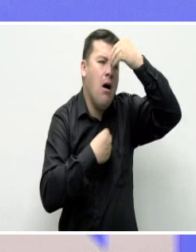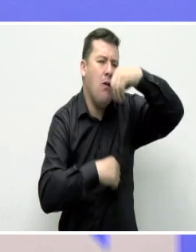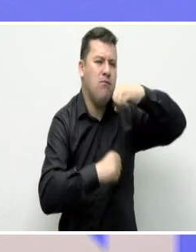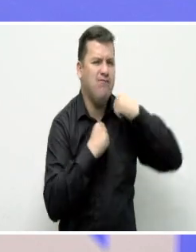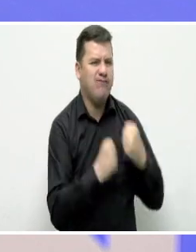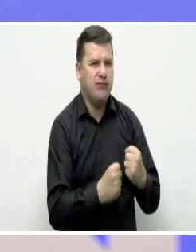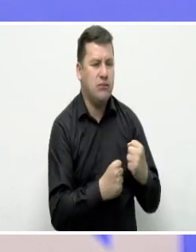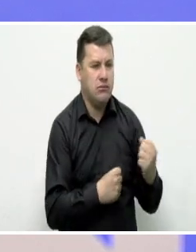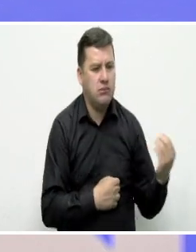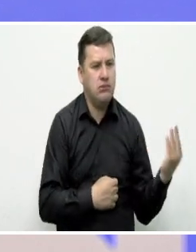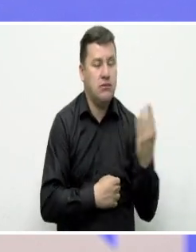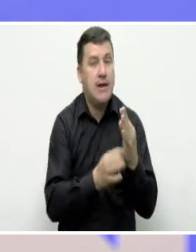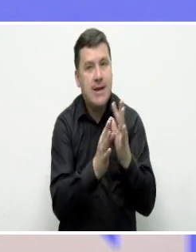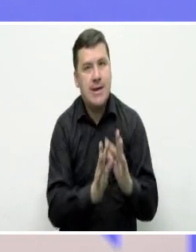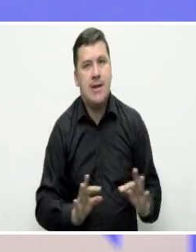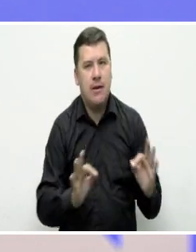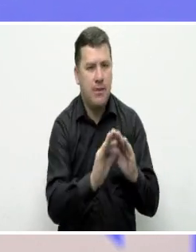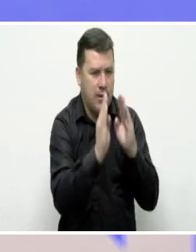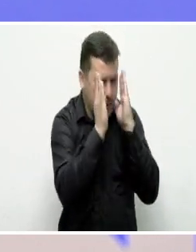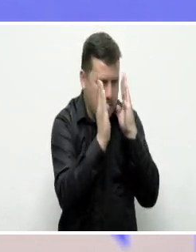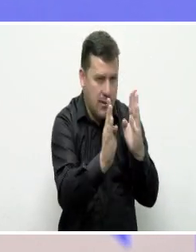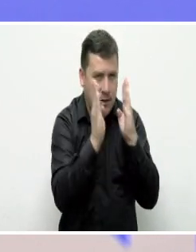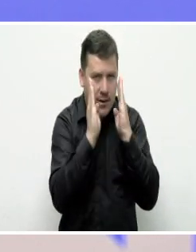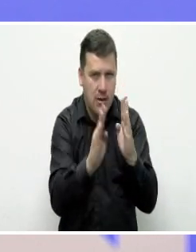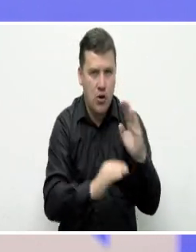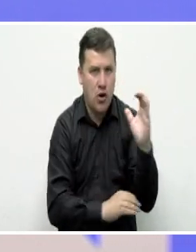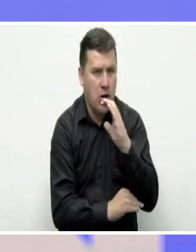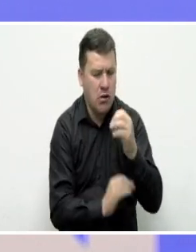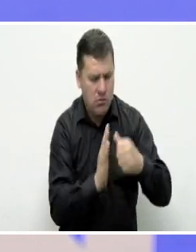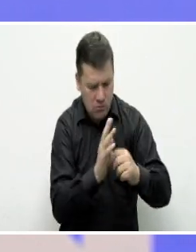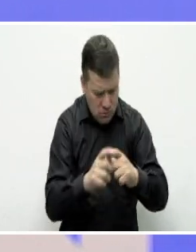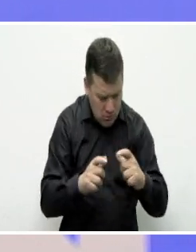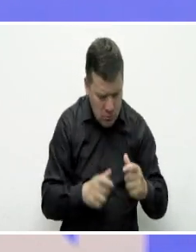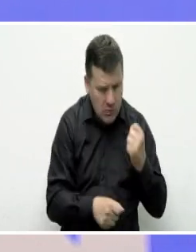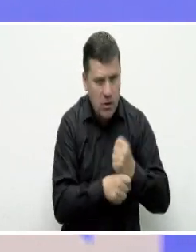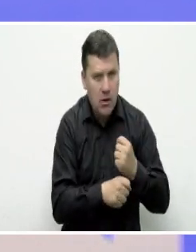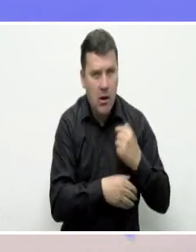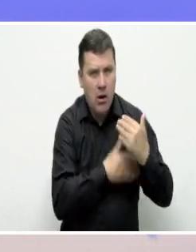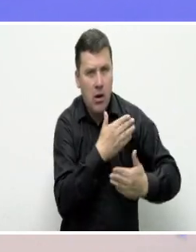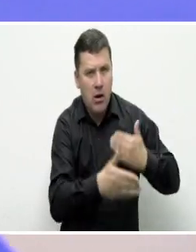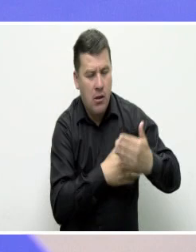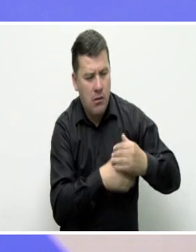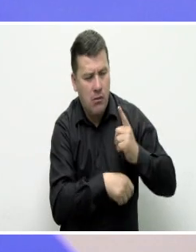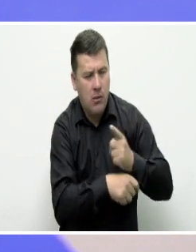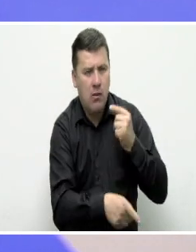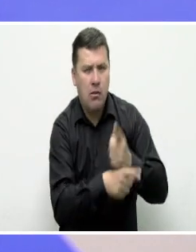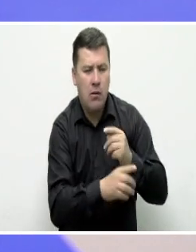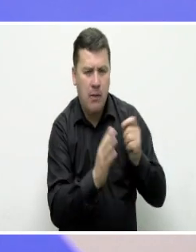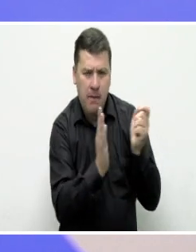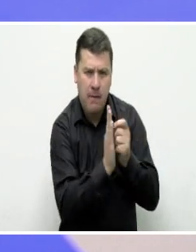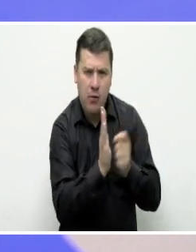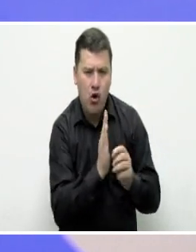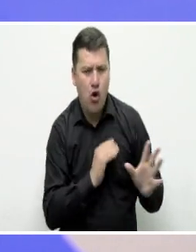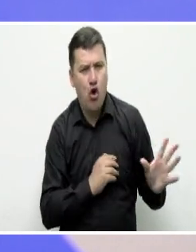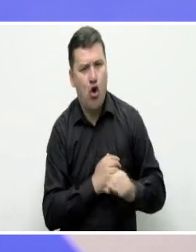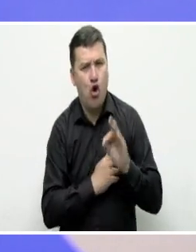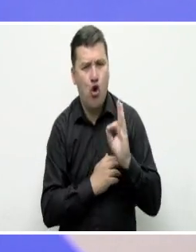lo importante que es atender bien a los colombianos y desarrollar los procesos y procedimientos con